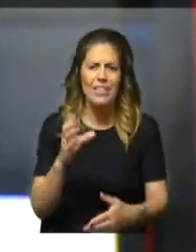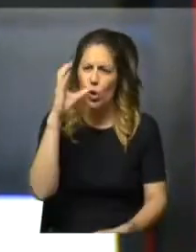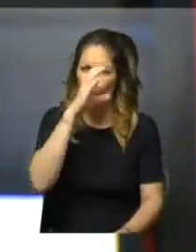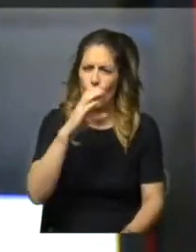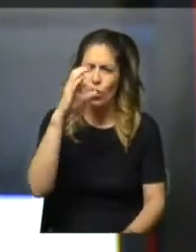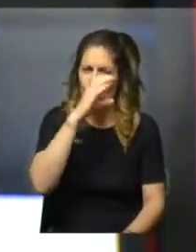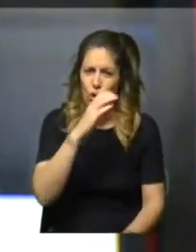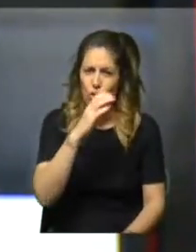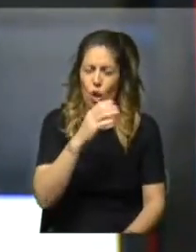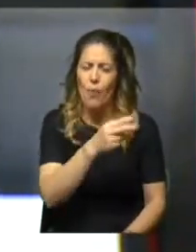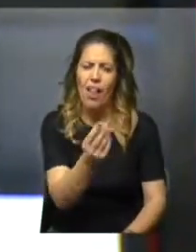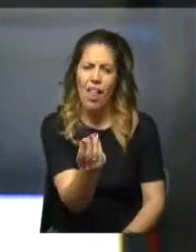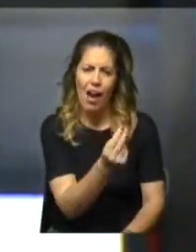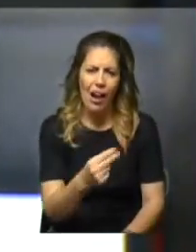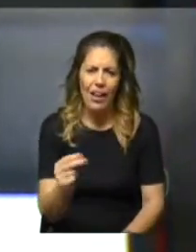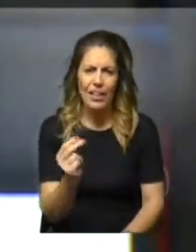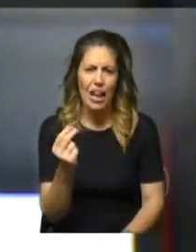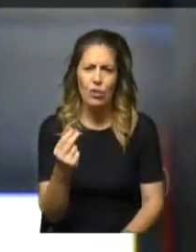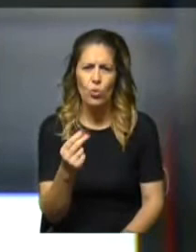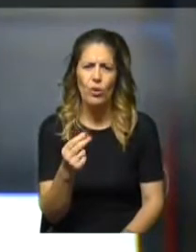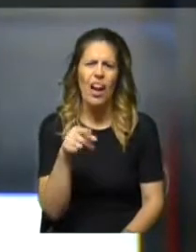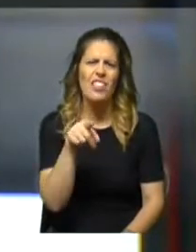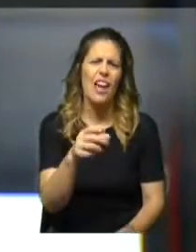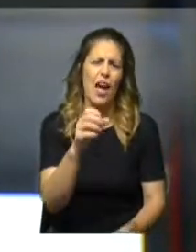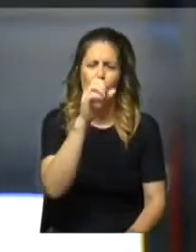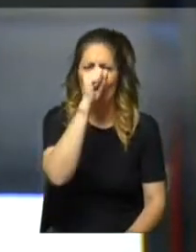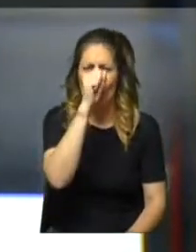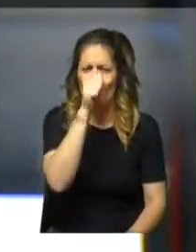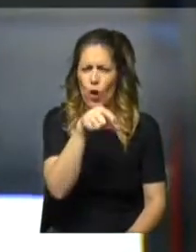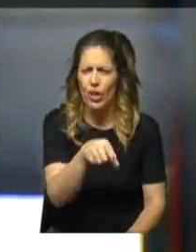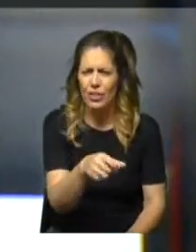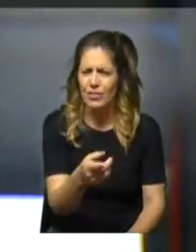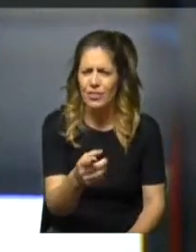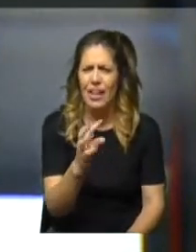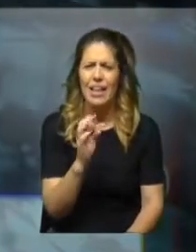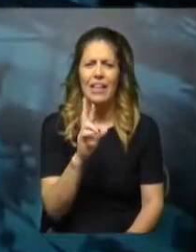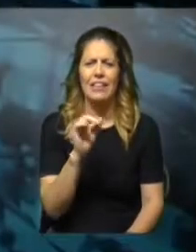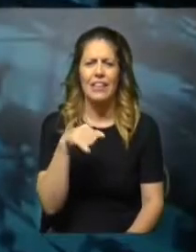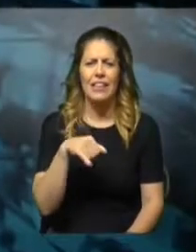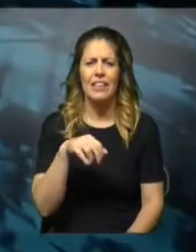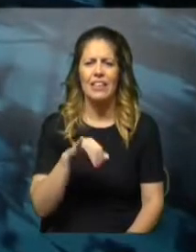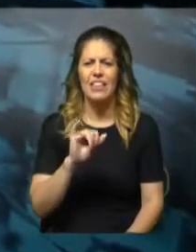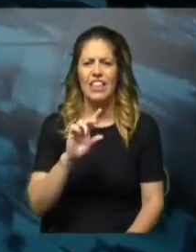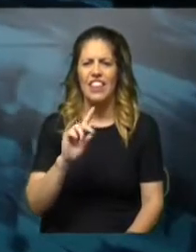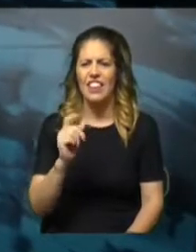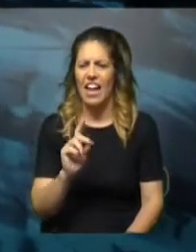porque la caricatura Trinidad no este difícil